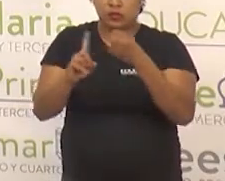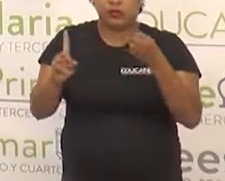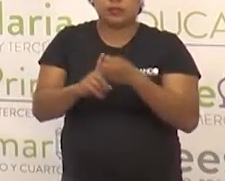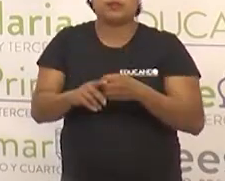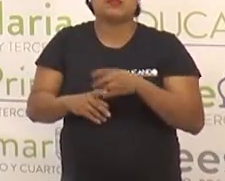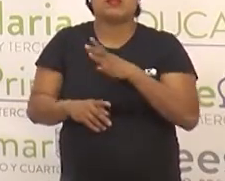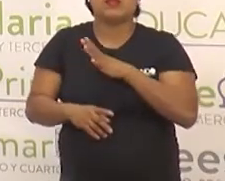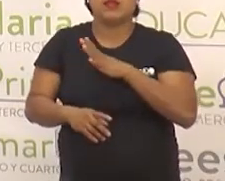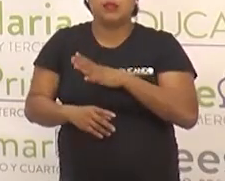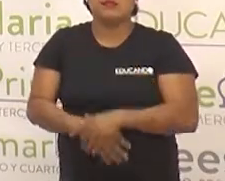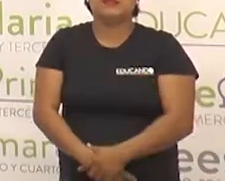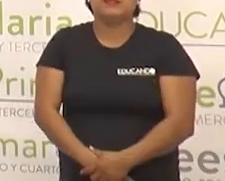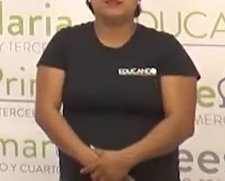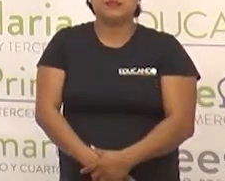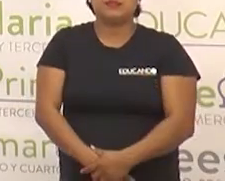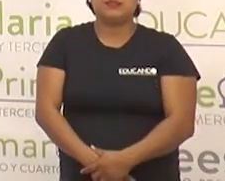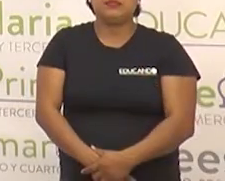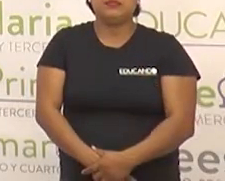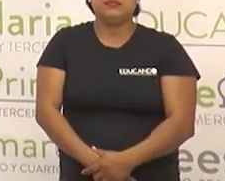oración. Tenemos